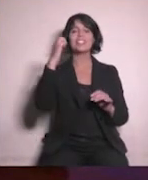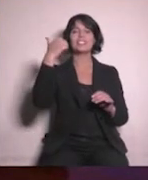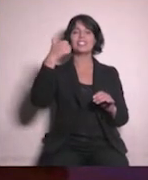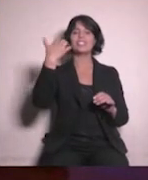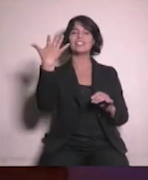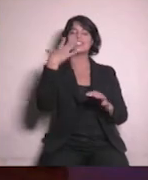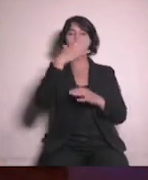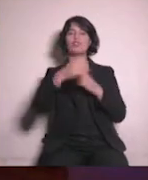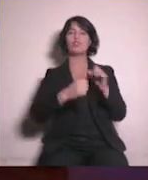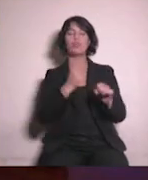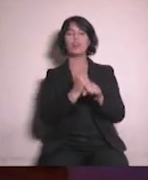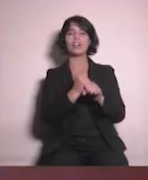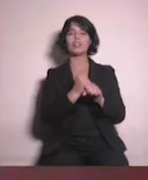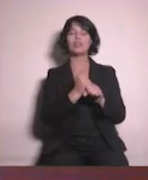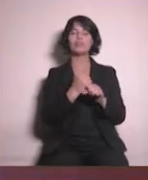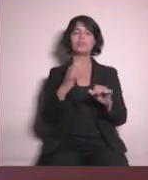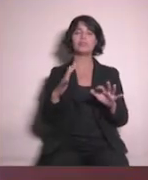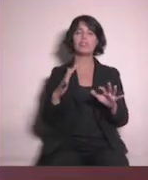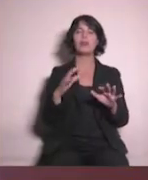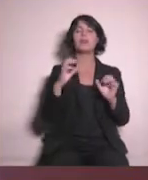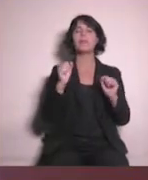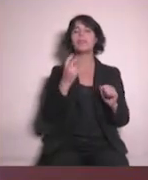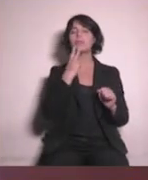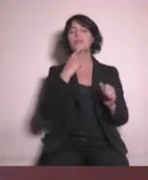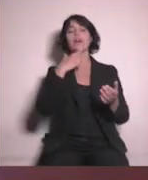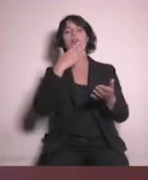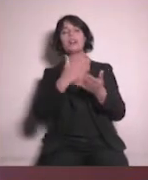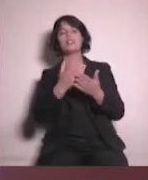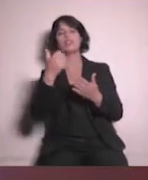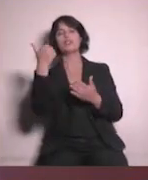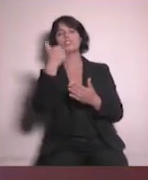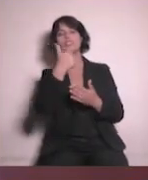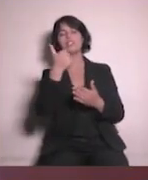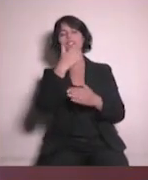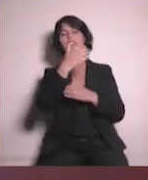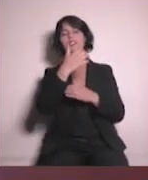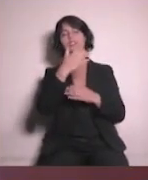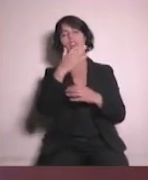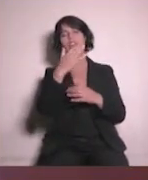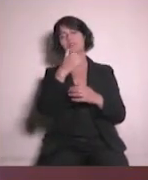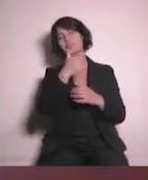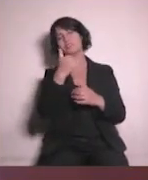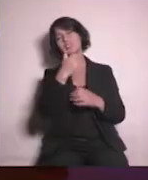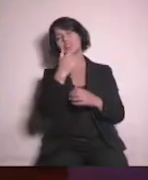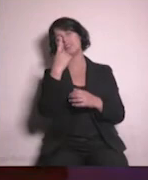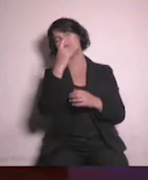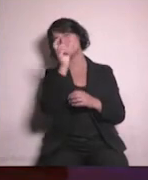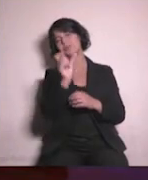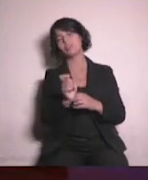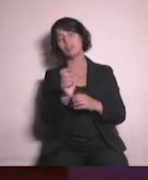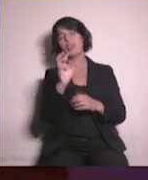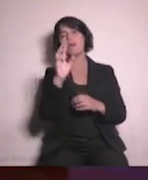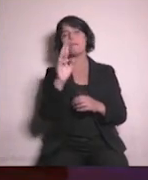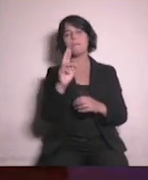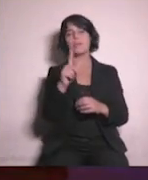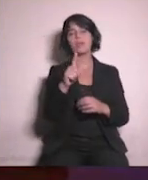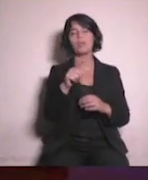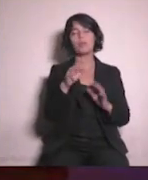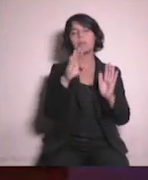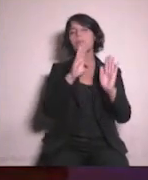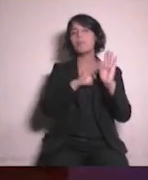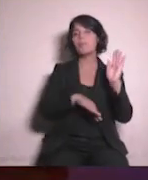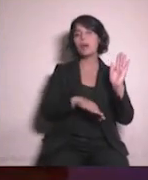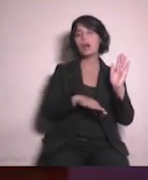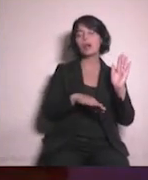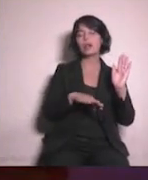cumplen 65 tienen una probabilidad de vivir hasta los 66 casi de uno. Pero va disminuyendo la probabilidad